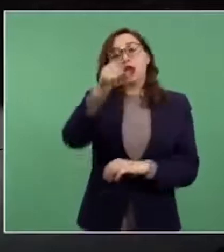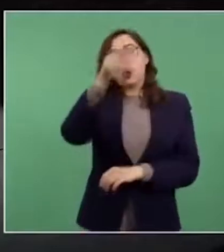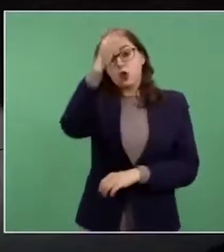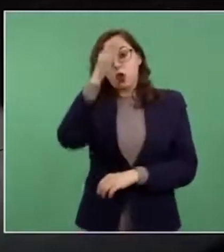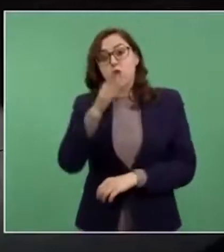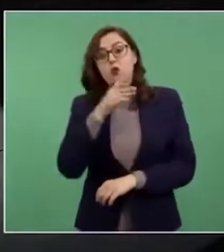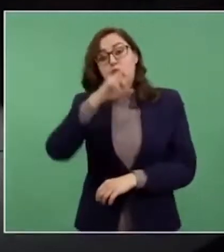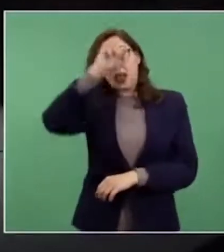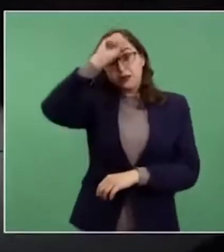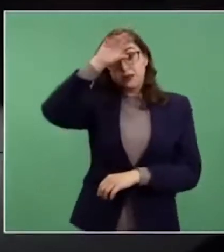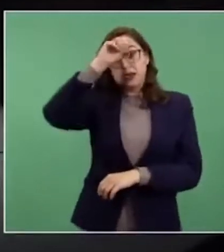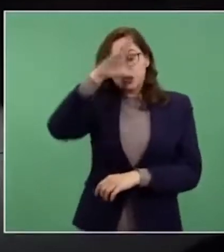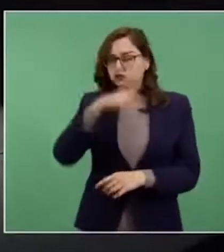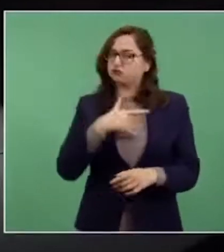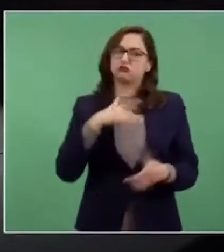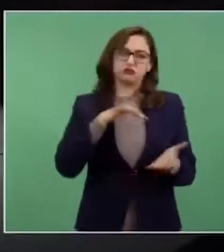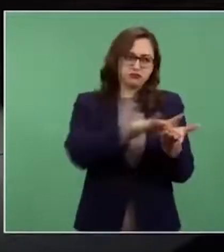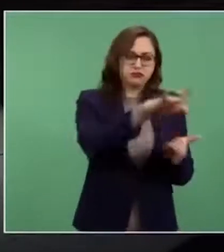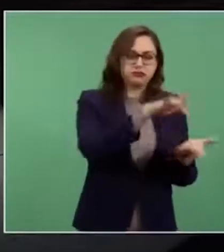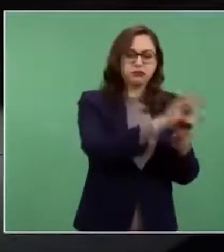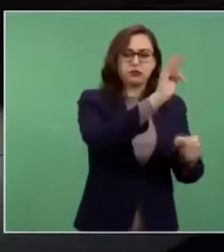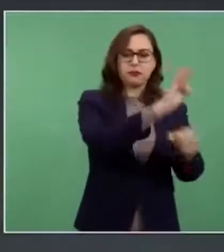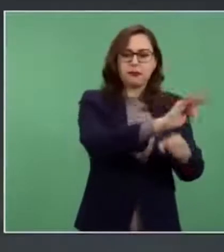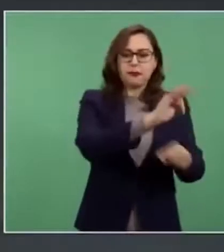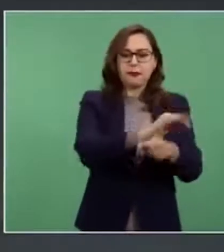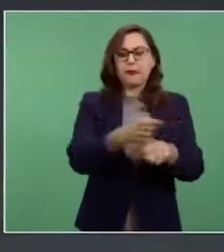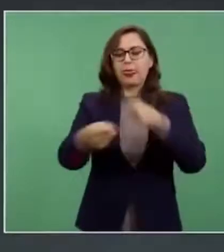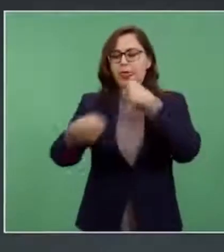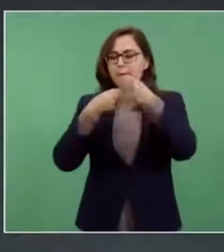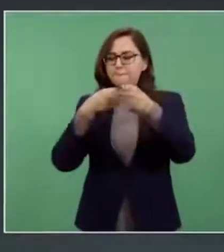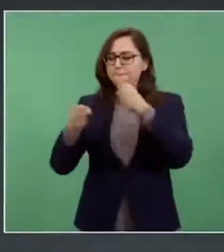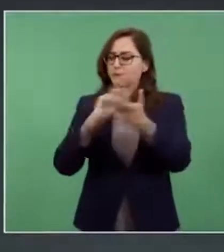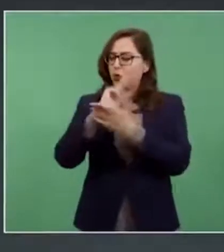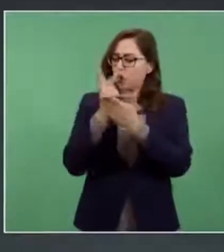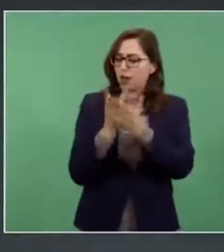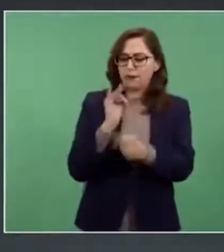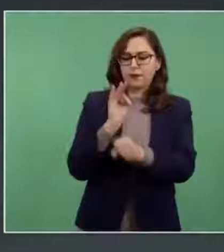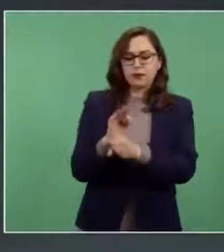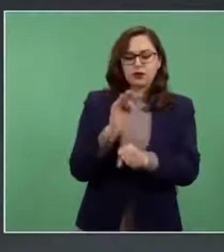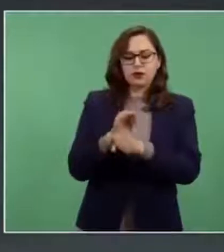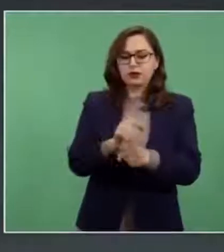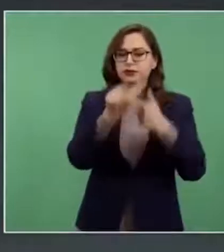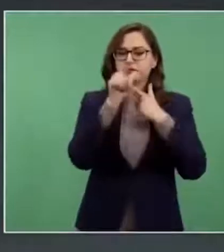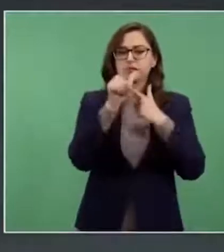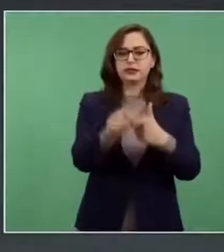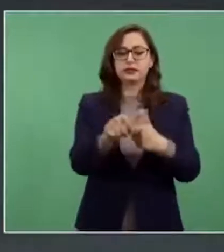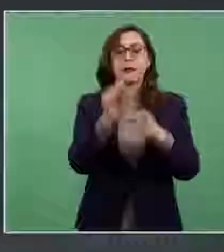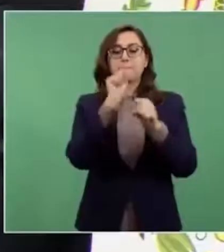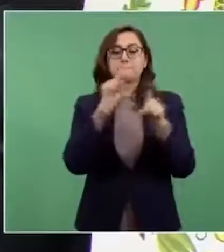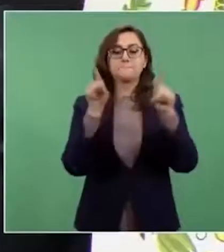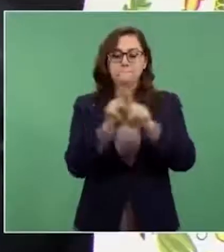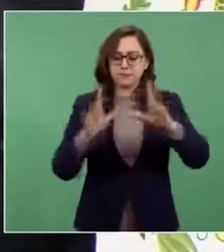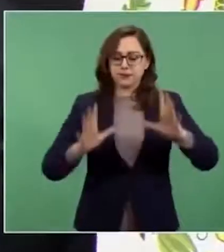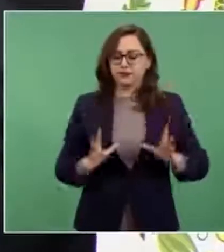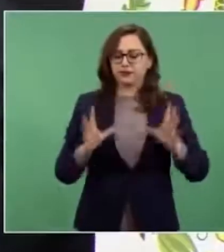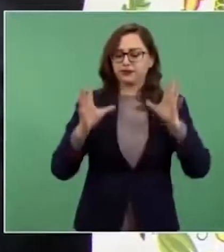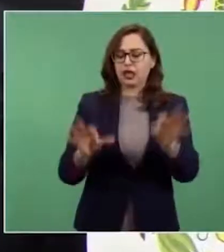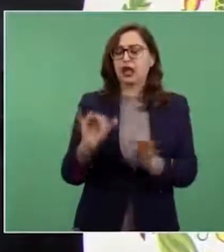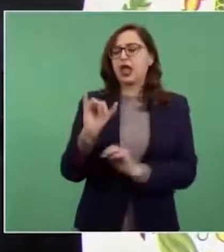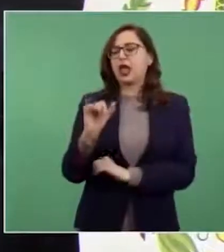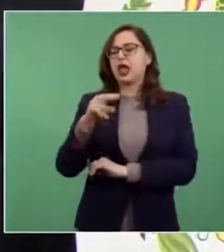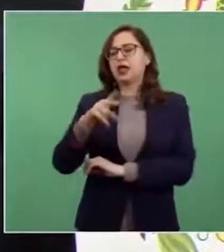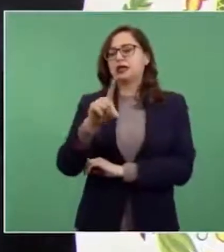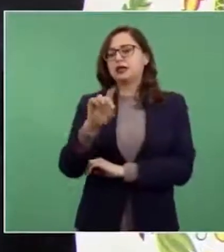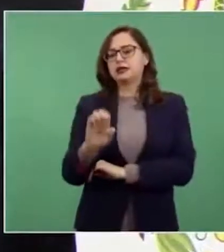el programa de protección a periodistas. Se creó el instituto para devolverle al pueblo